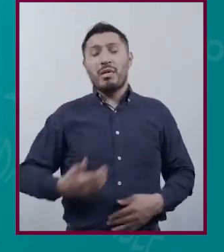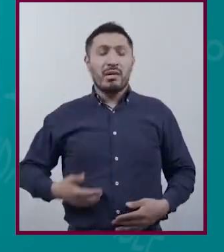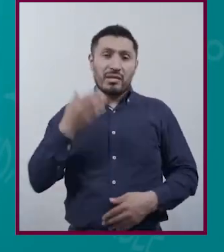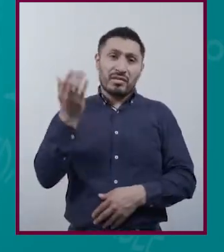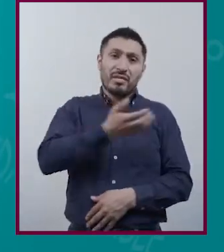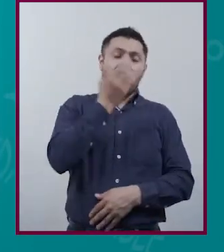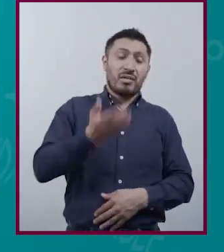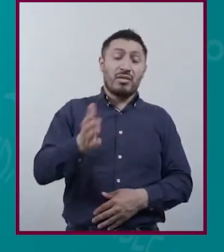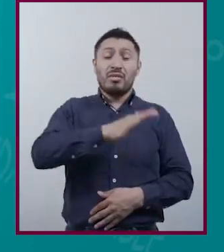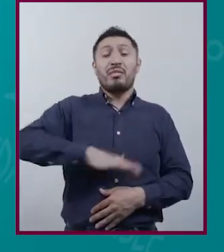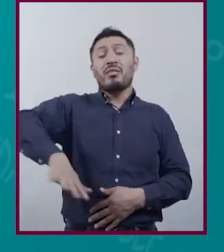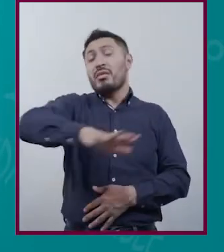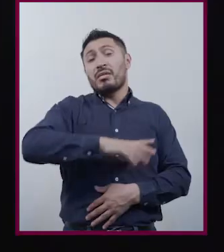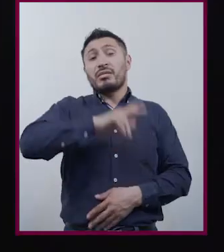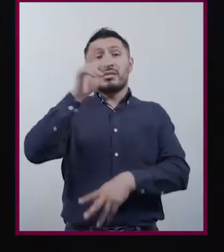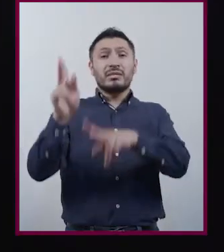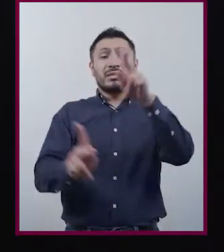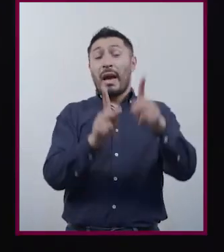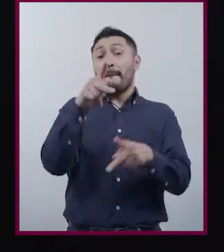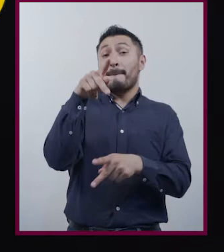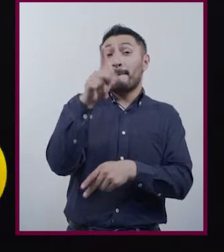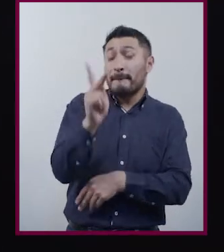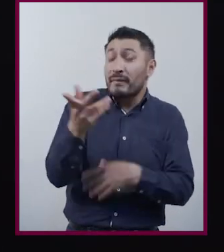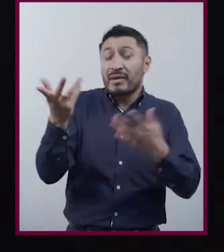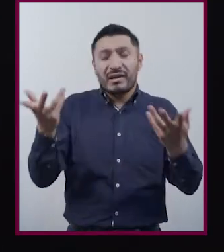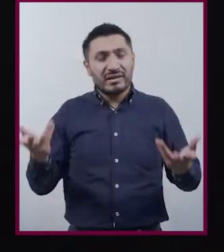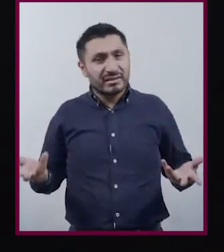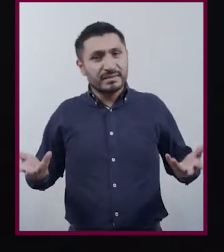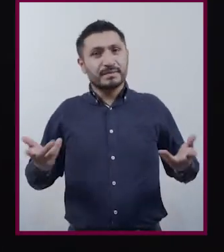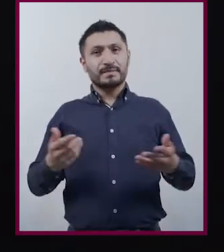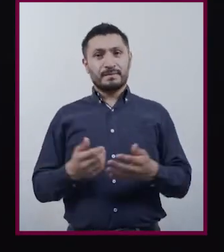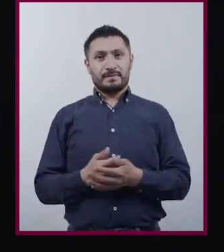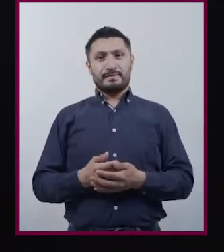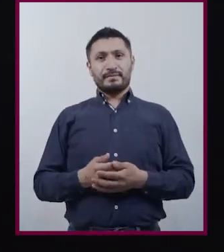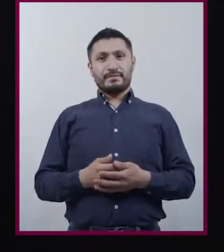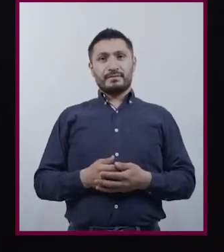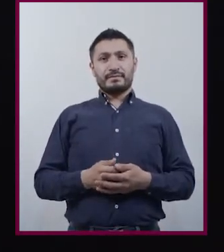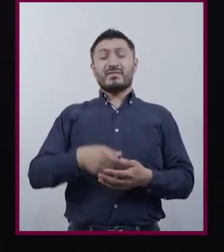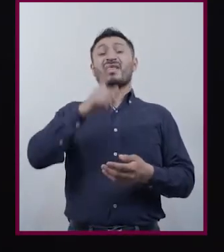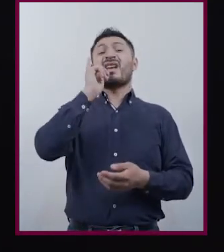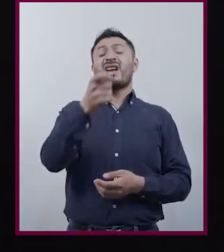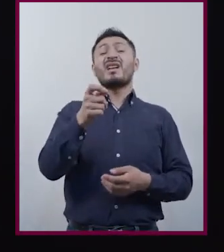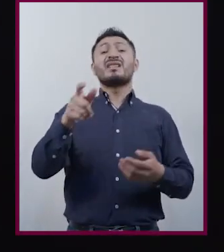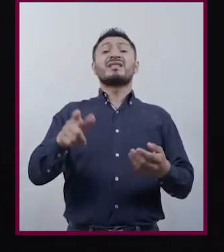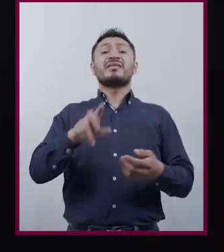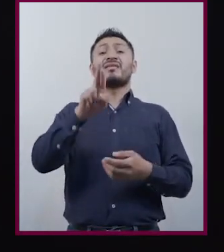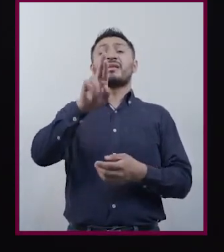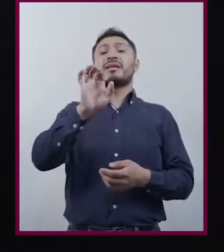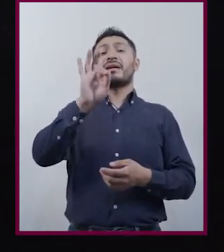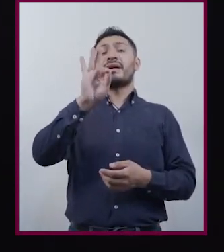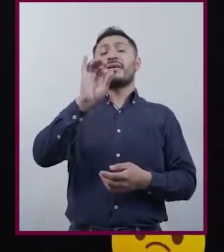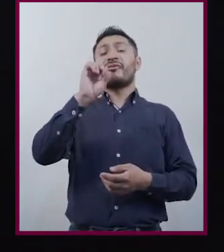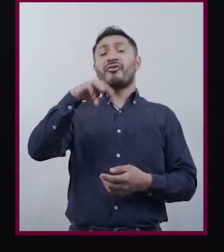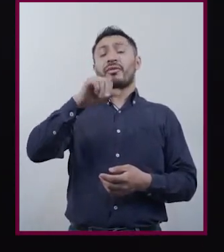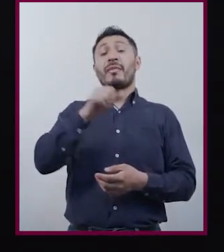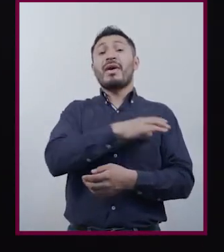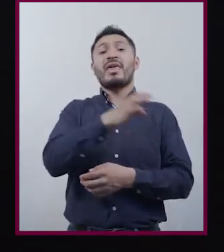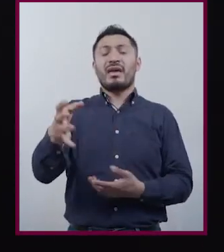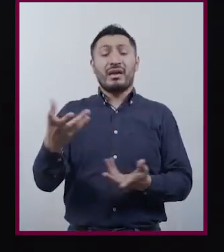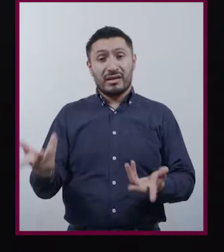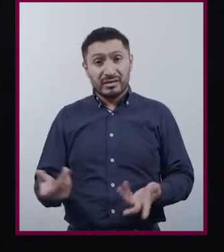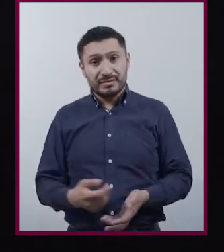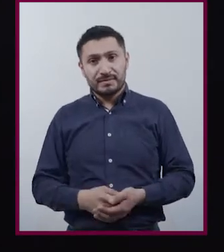las clases populares. Pero a todo esto, ¿qué era la reforma agraria? Nada menos que